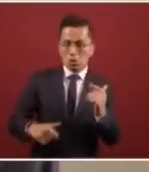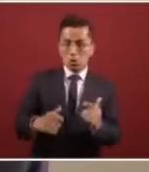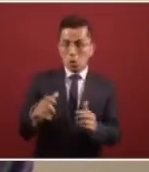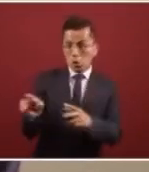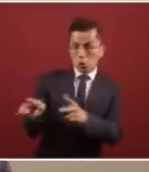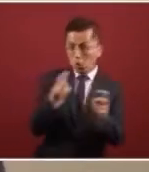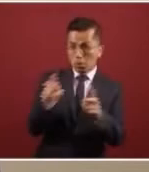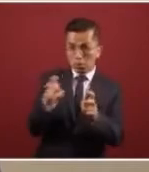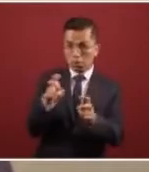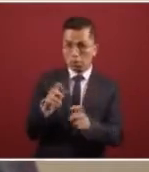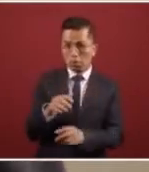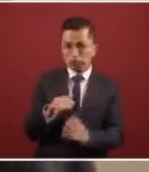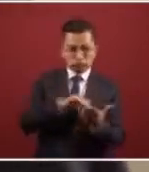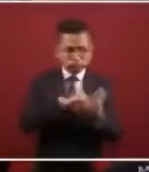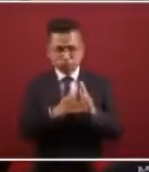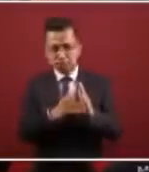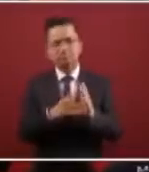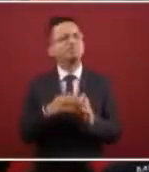Y